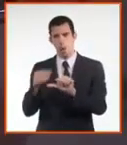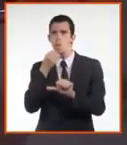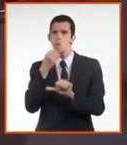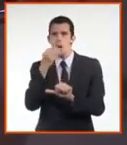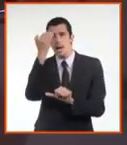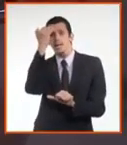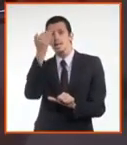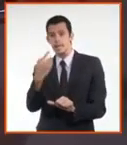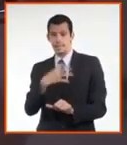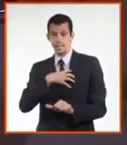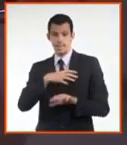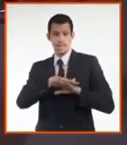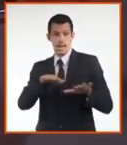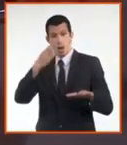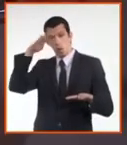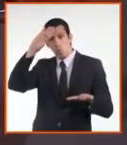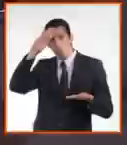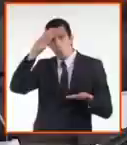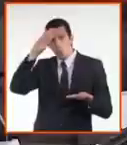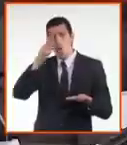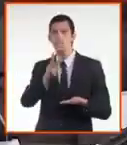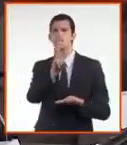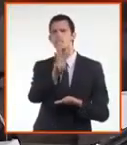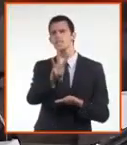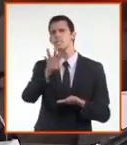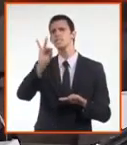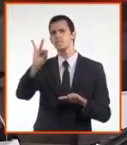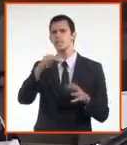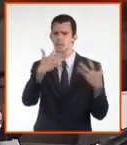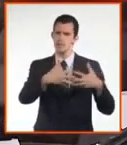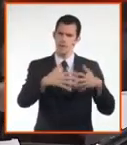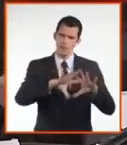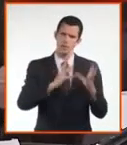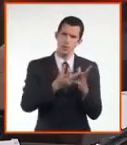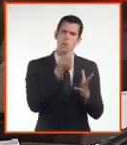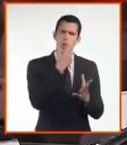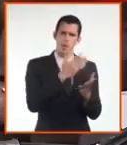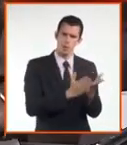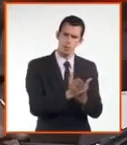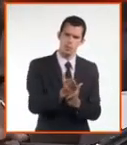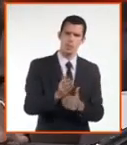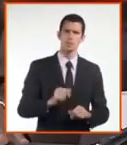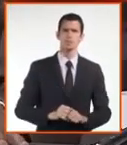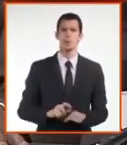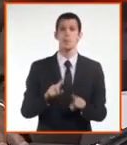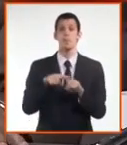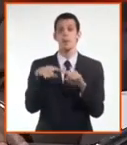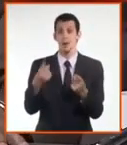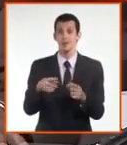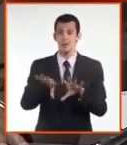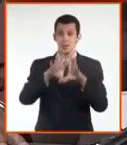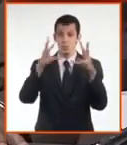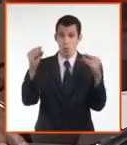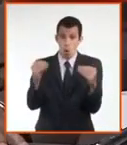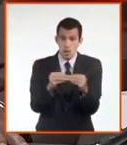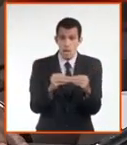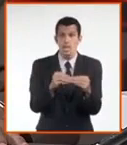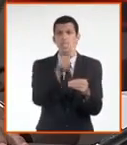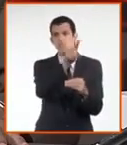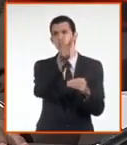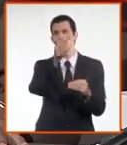de los 130 medicamentos que produce el mejor llevan al medio donde envía menos entonces